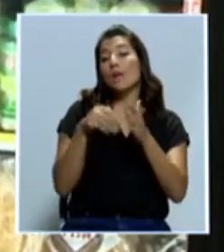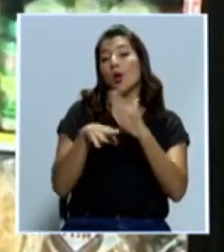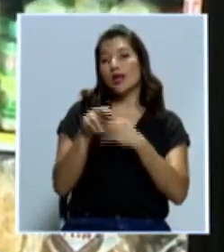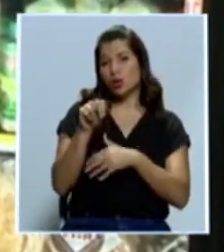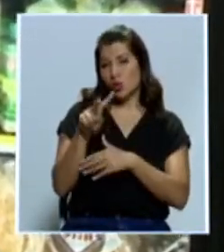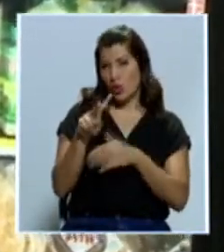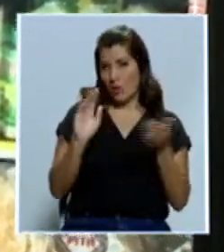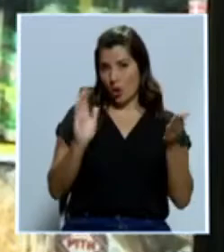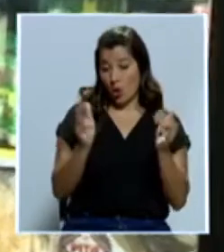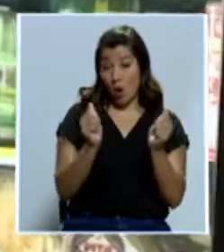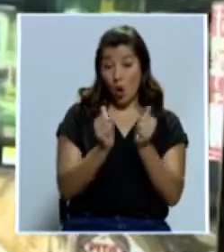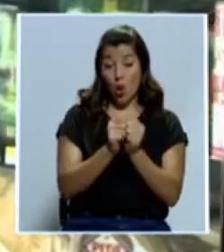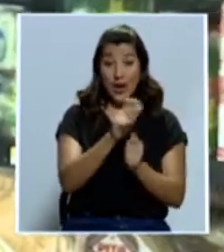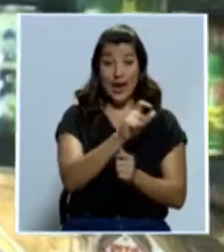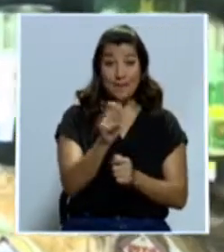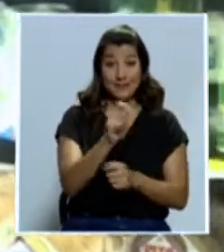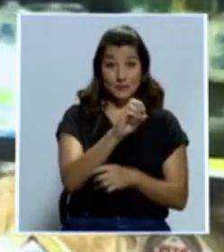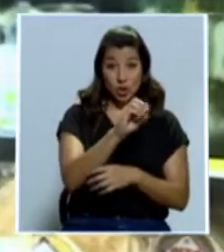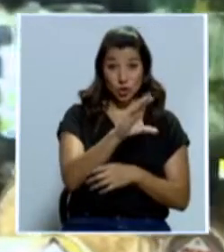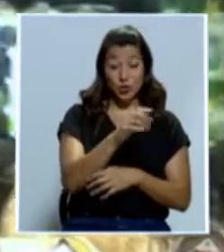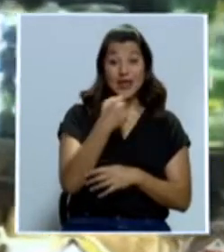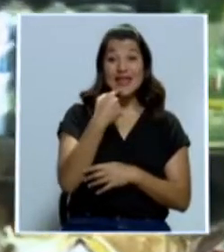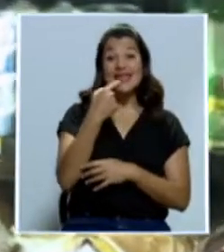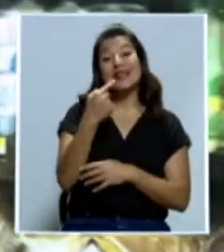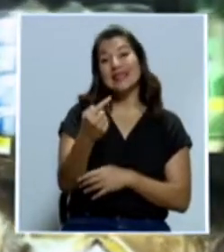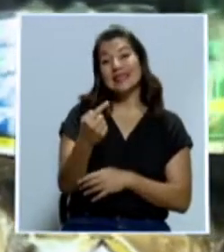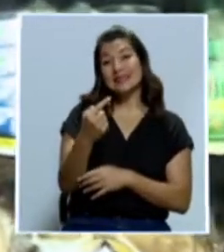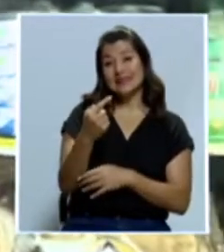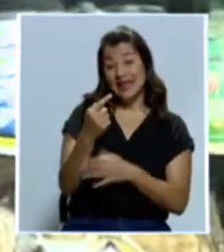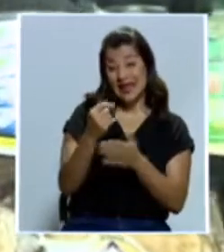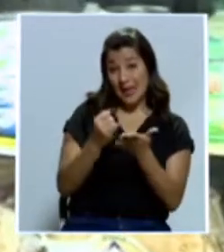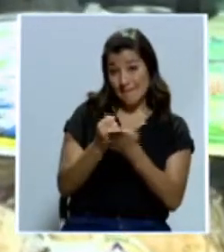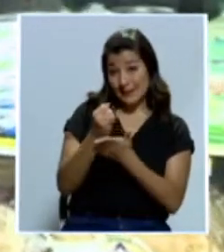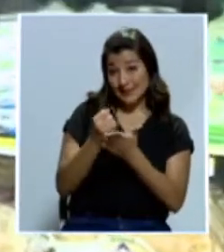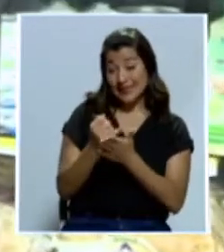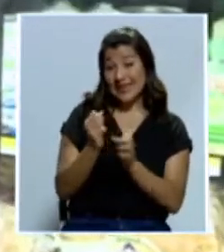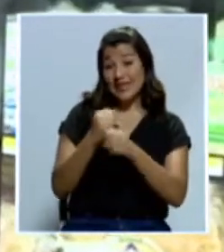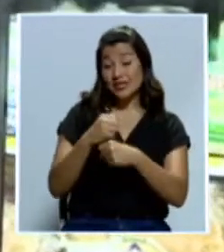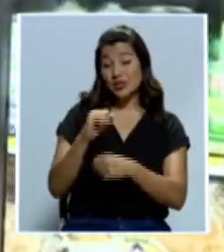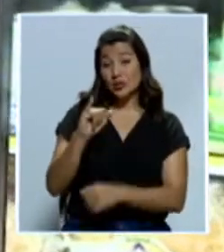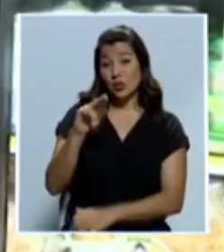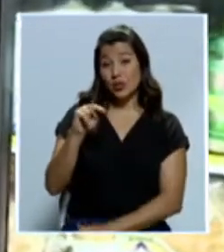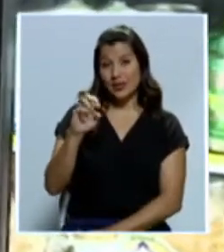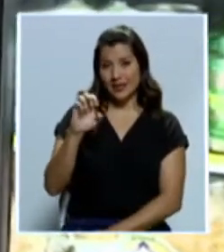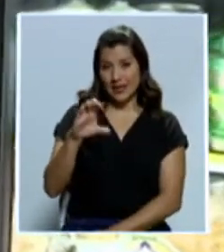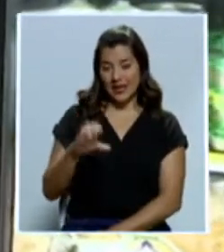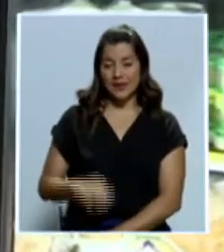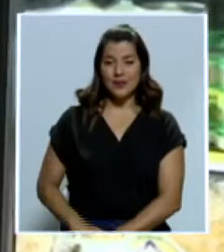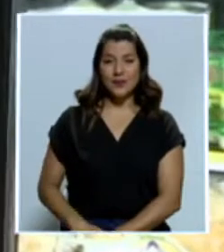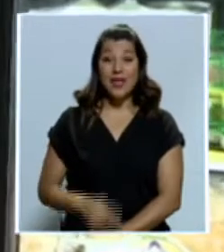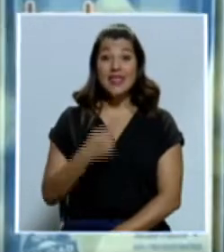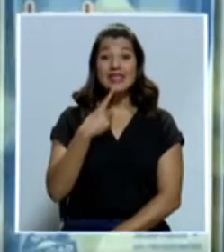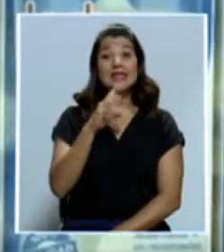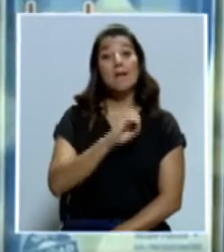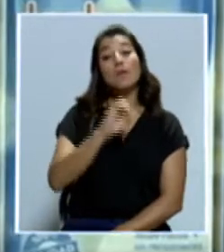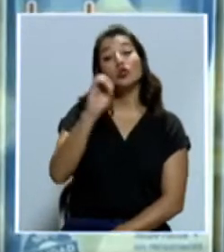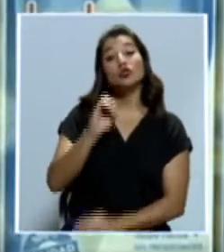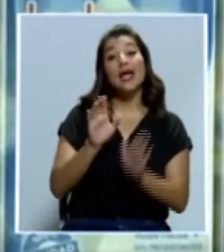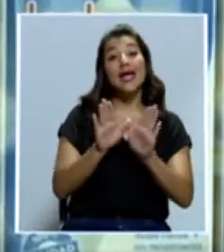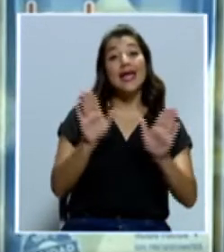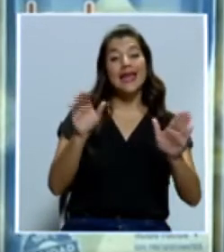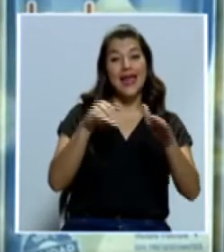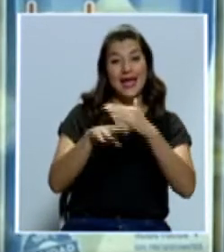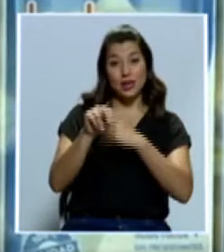en comparación con el mes anterior, según el informe más reciente del INEC. Según estos datos, el nivel del índice general en noviembre